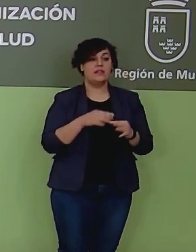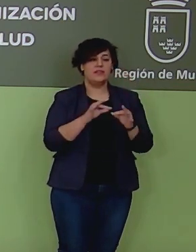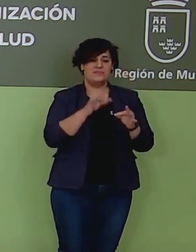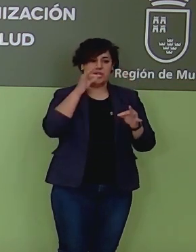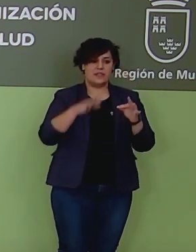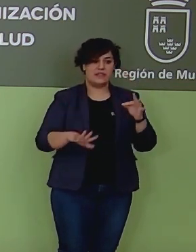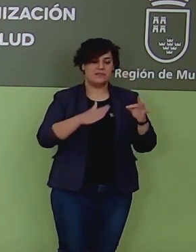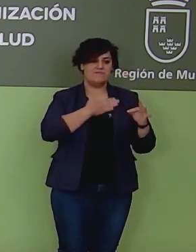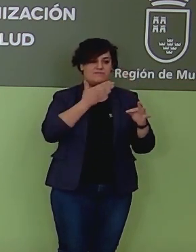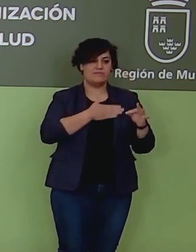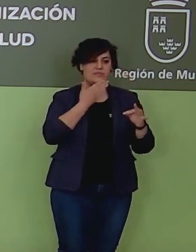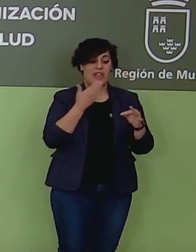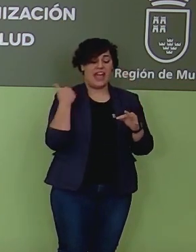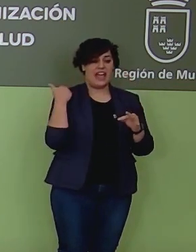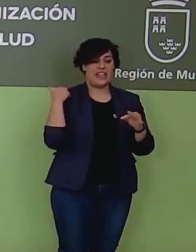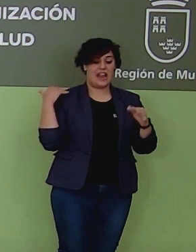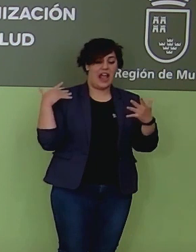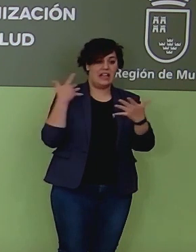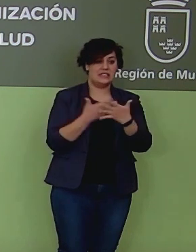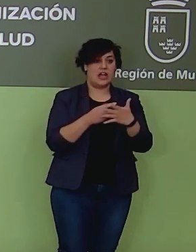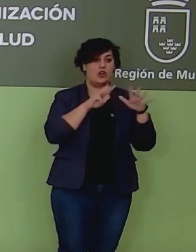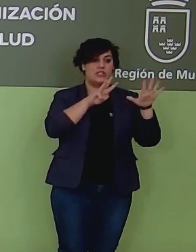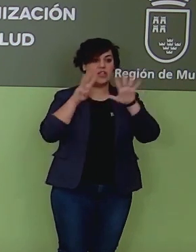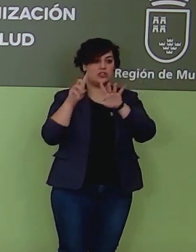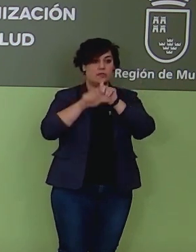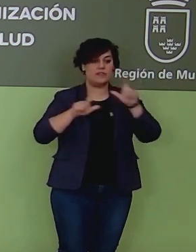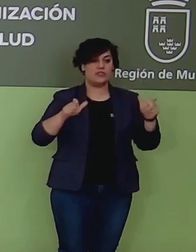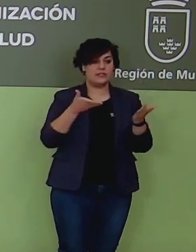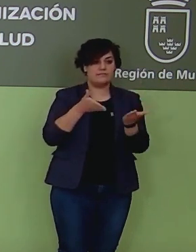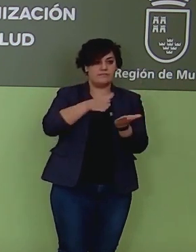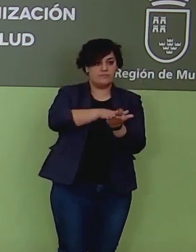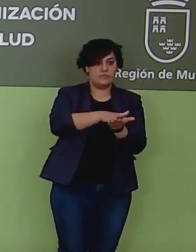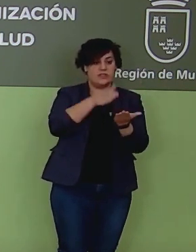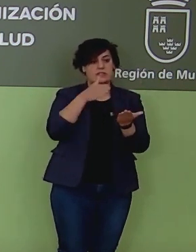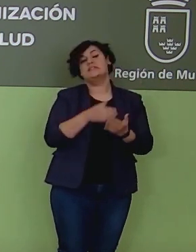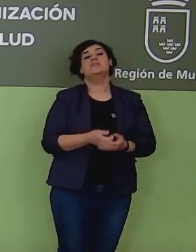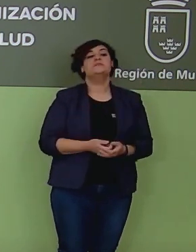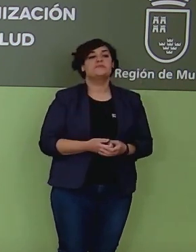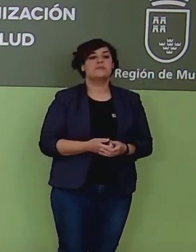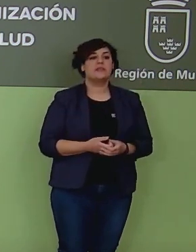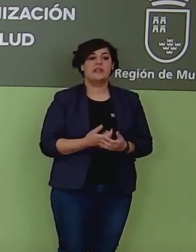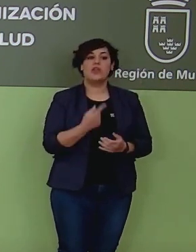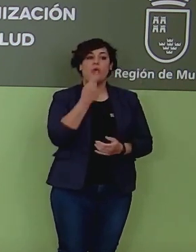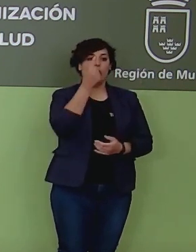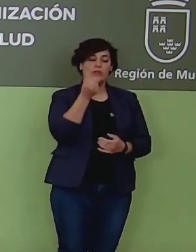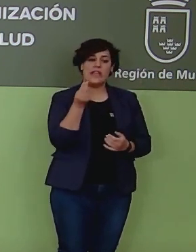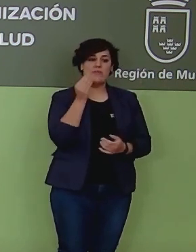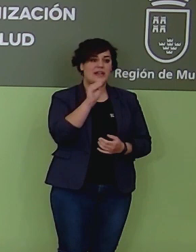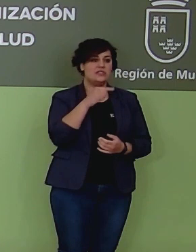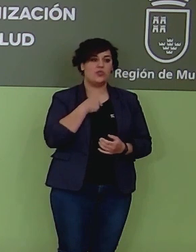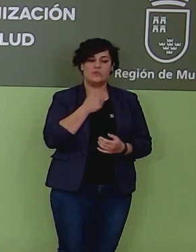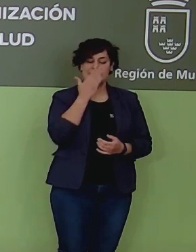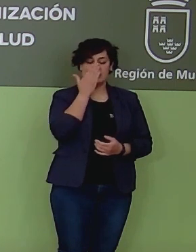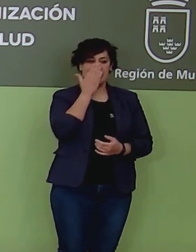desgracia, hemos de lamentar la pérdida a fecha de ayer de 88 personas a las que vaya por delante un día más nuestro más sincero